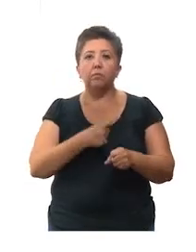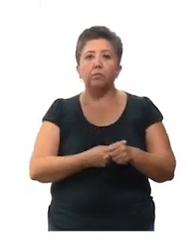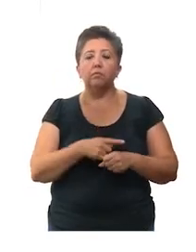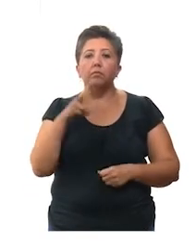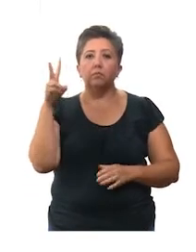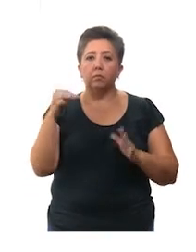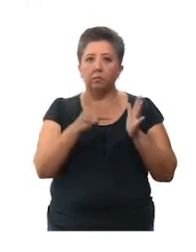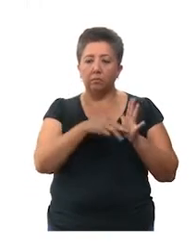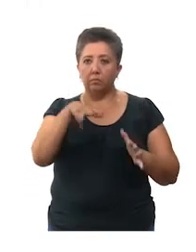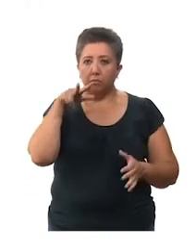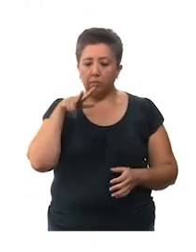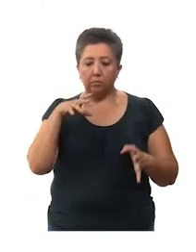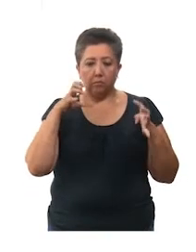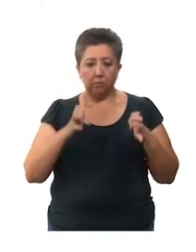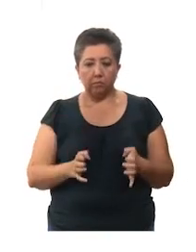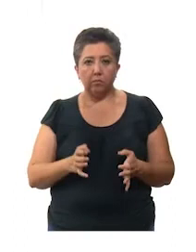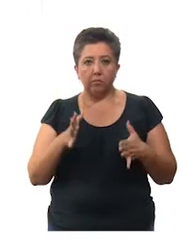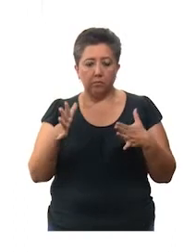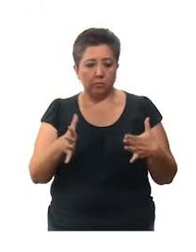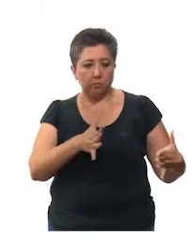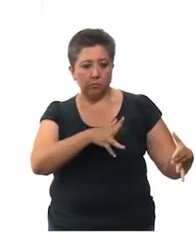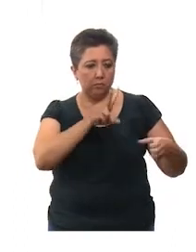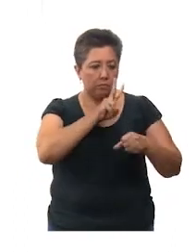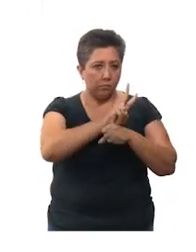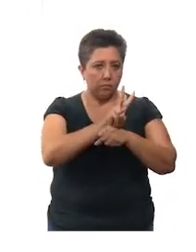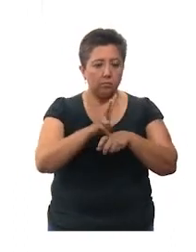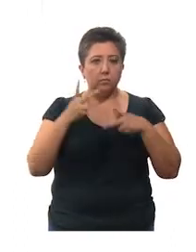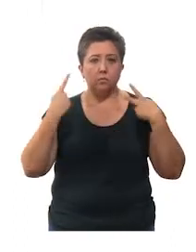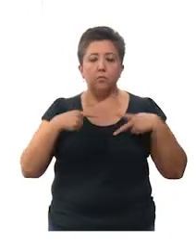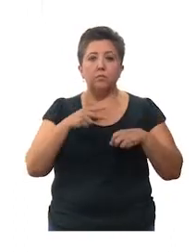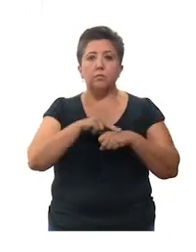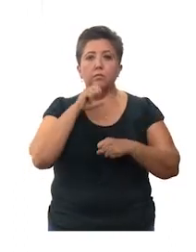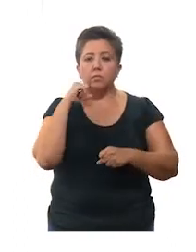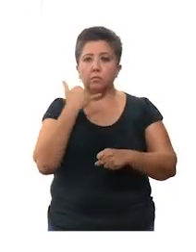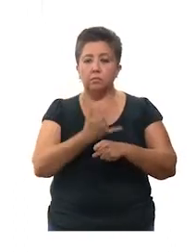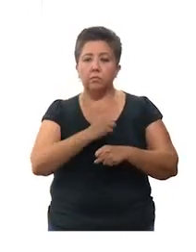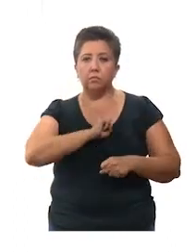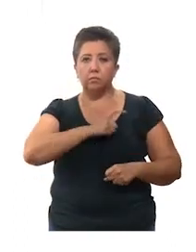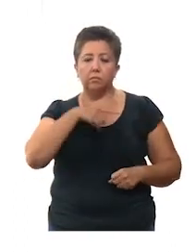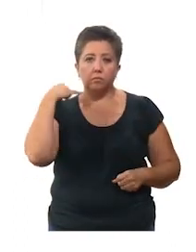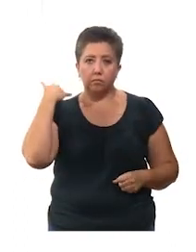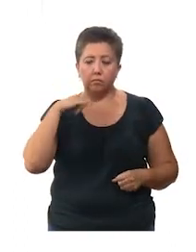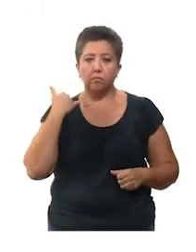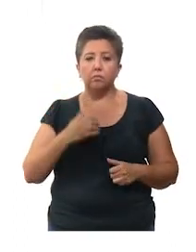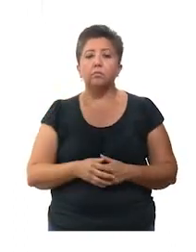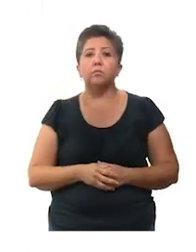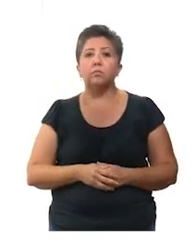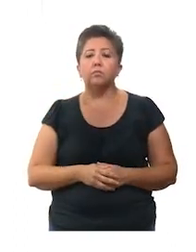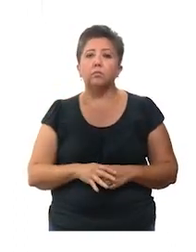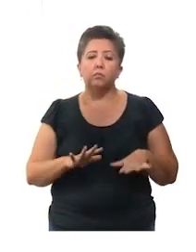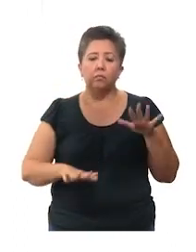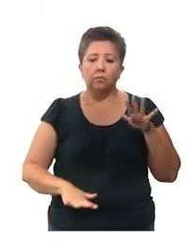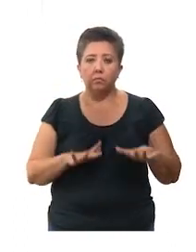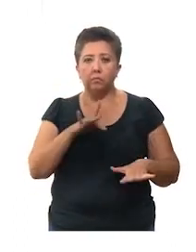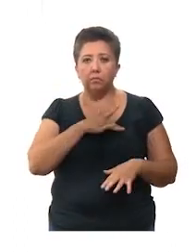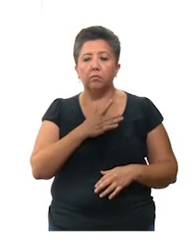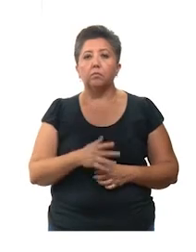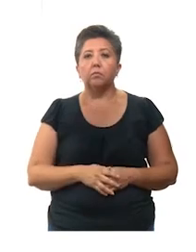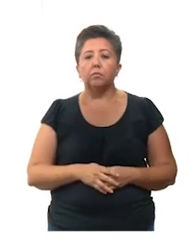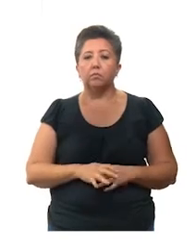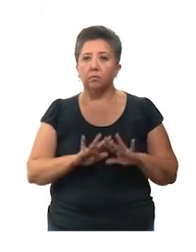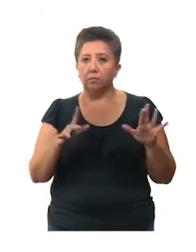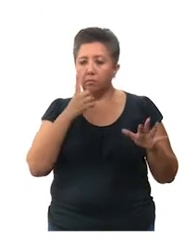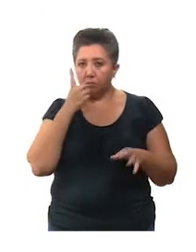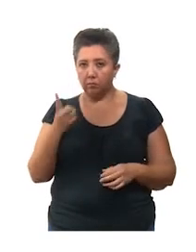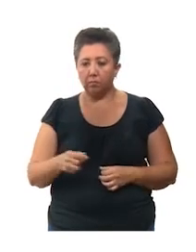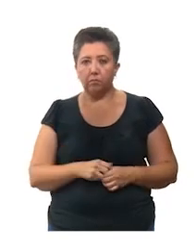activos, 2.018 están estables, aislados, monitoreados por personal médico de la Secretaría de Salud. Presentan síntomas leves.